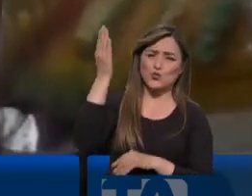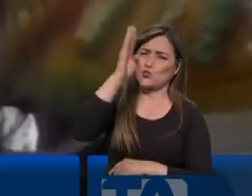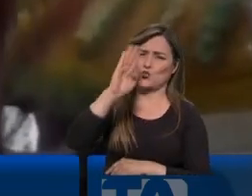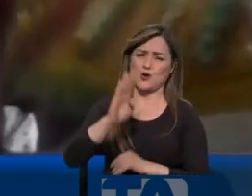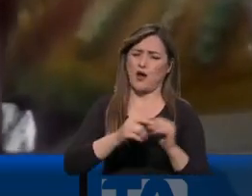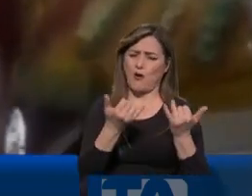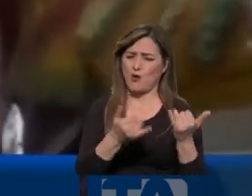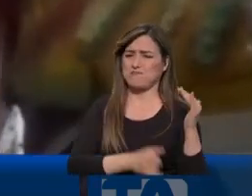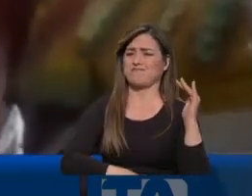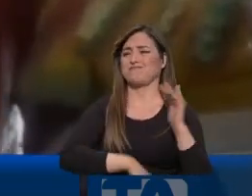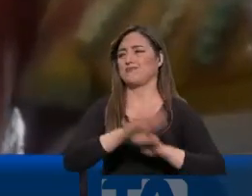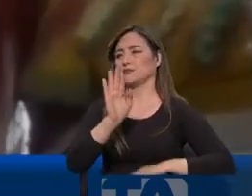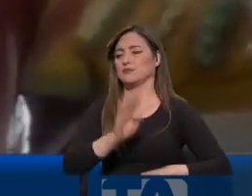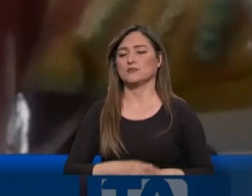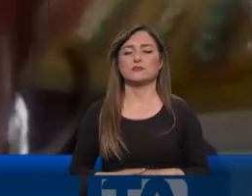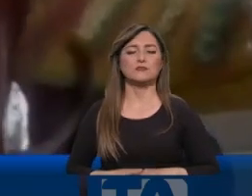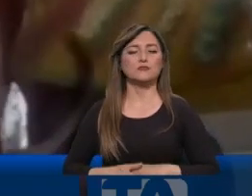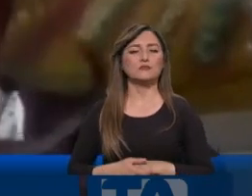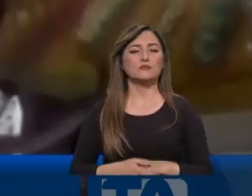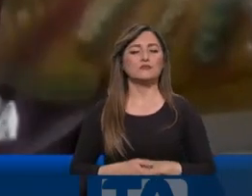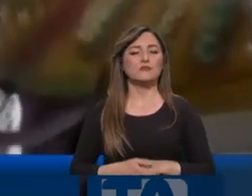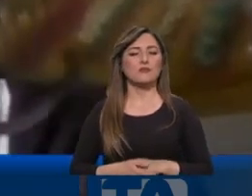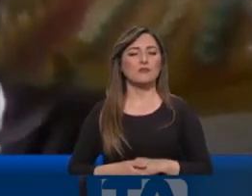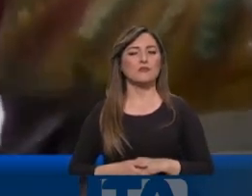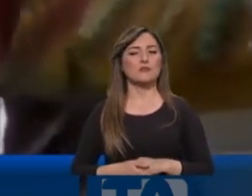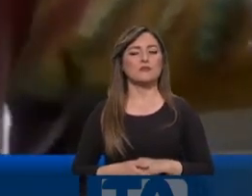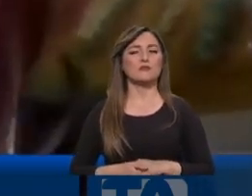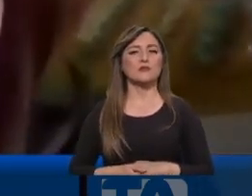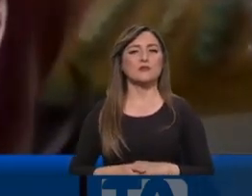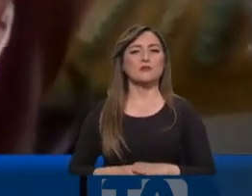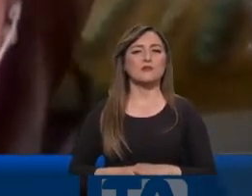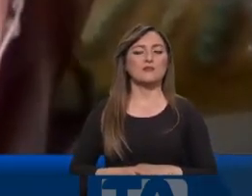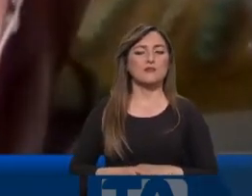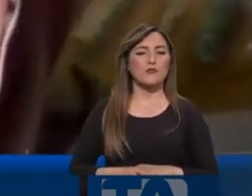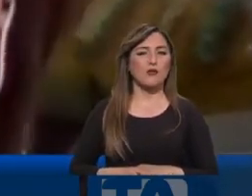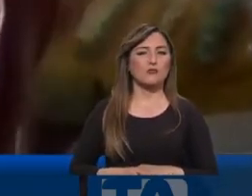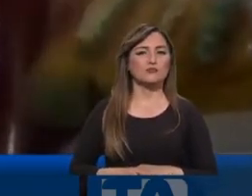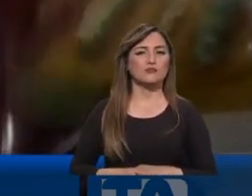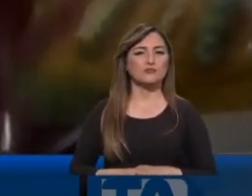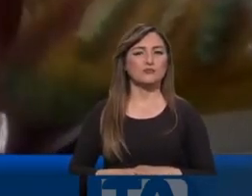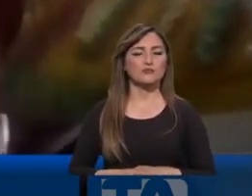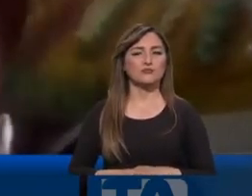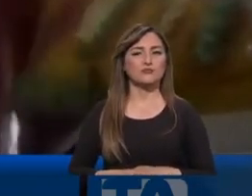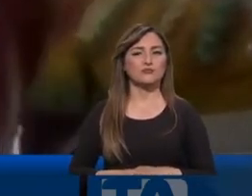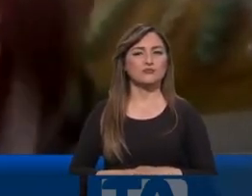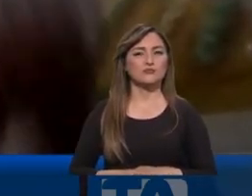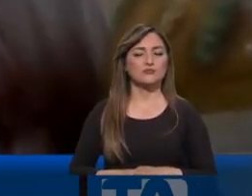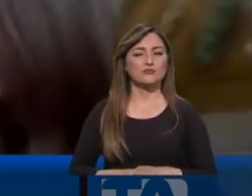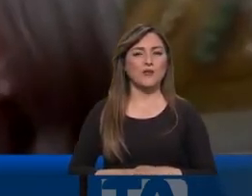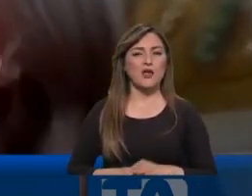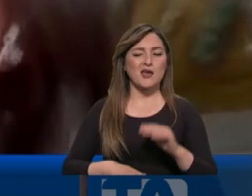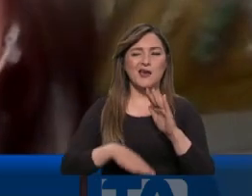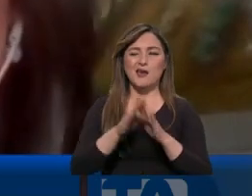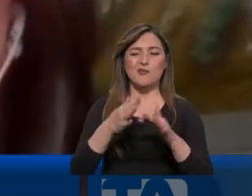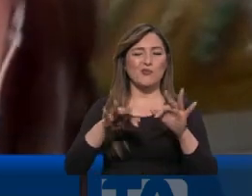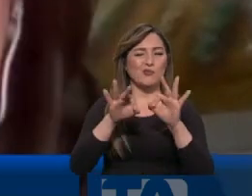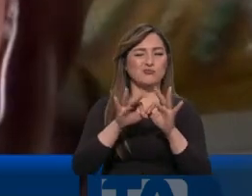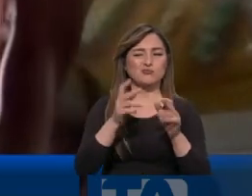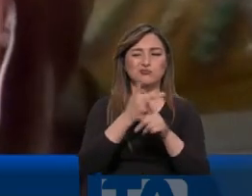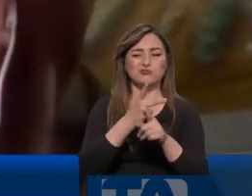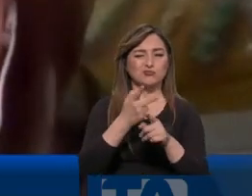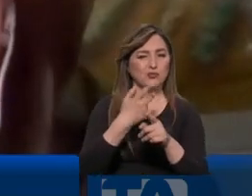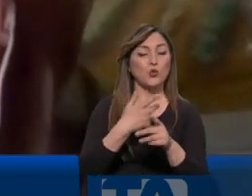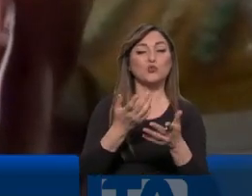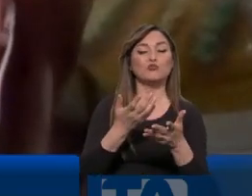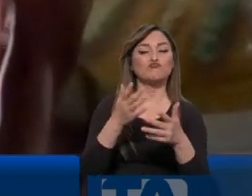había llegado a estos topes de exportación. Es decir, se ha roto un récord. Y creo que se rompe un récord en